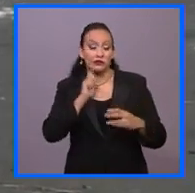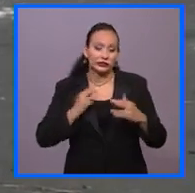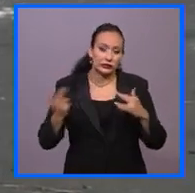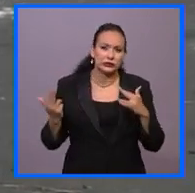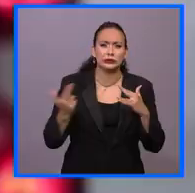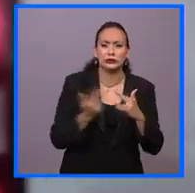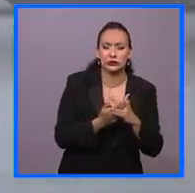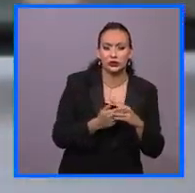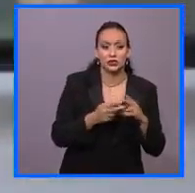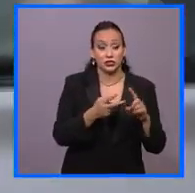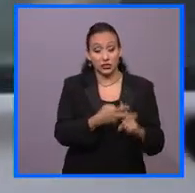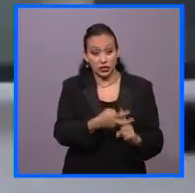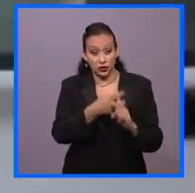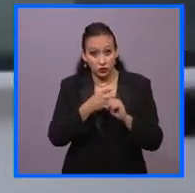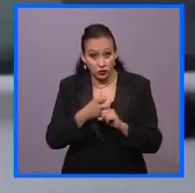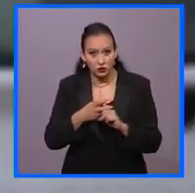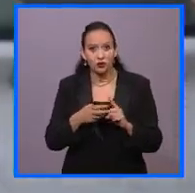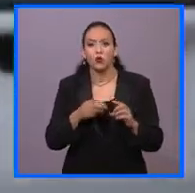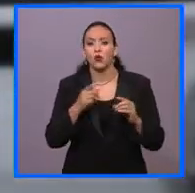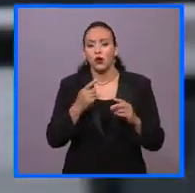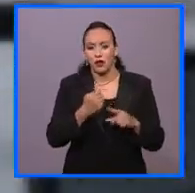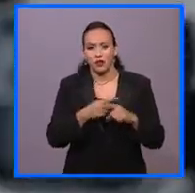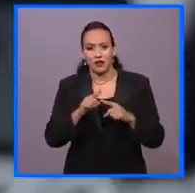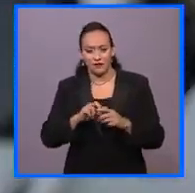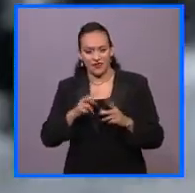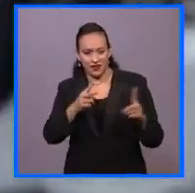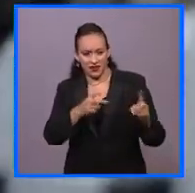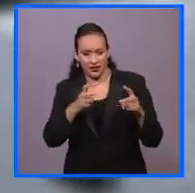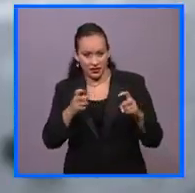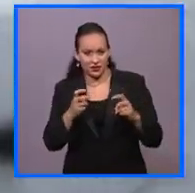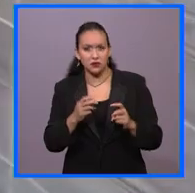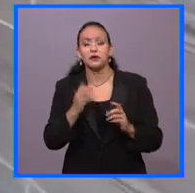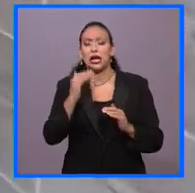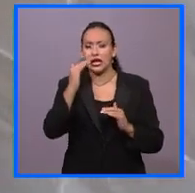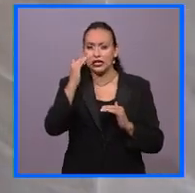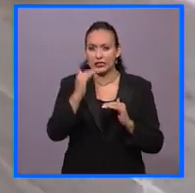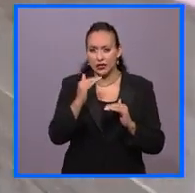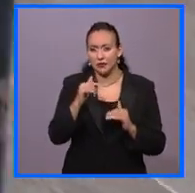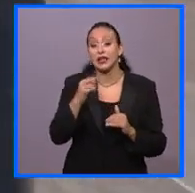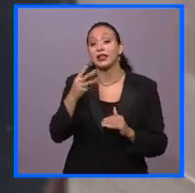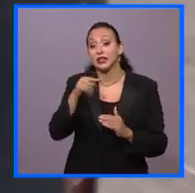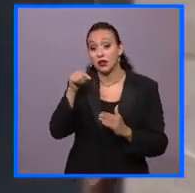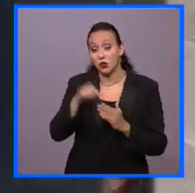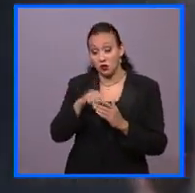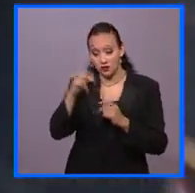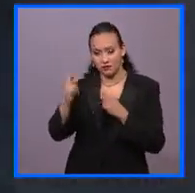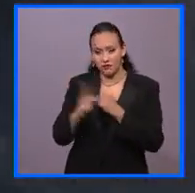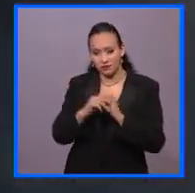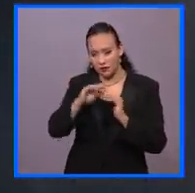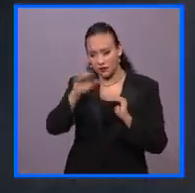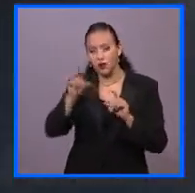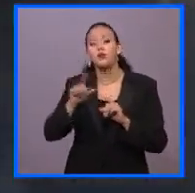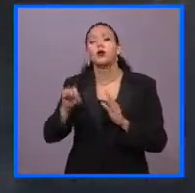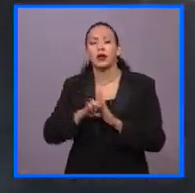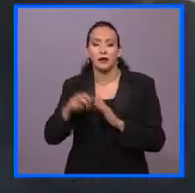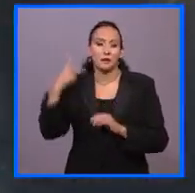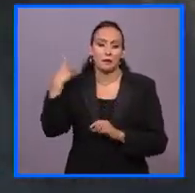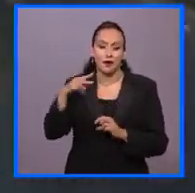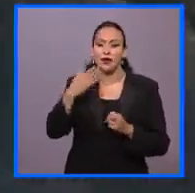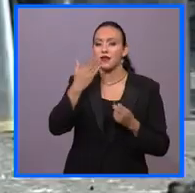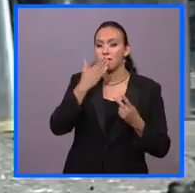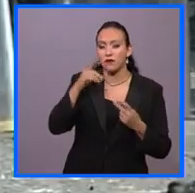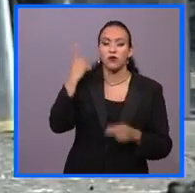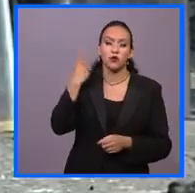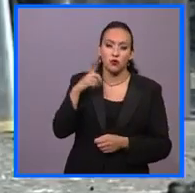feminicidio, secuestro y diversos tipos de robo en 3 entidades del país, entre las que destacan Veracruz,